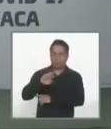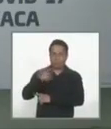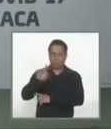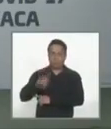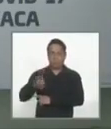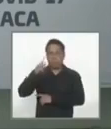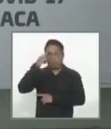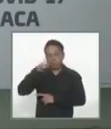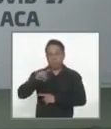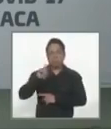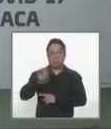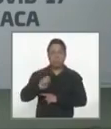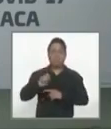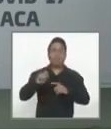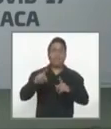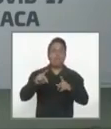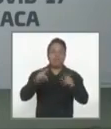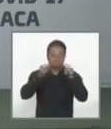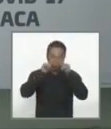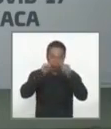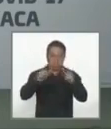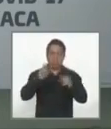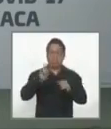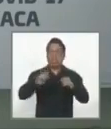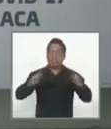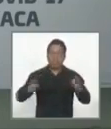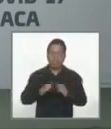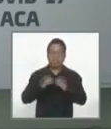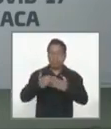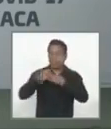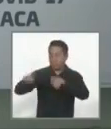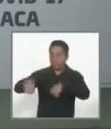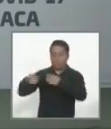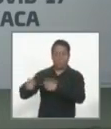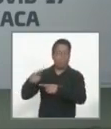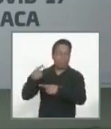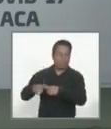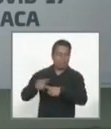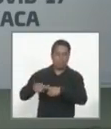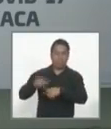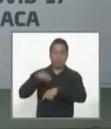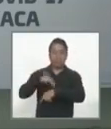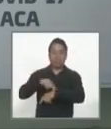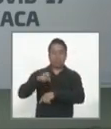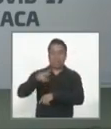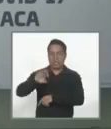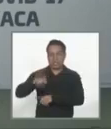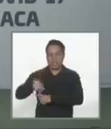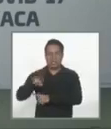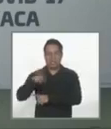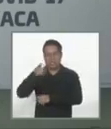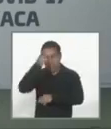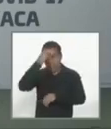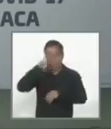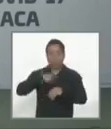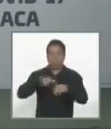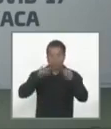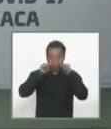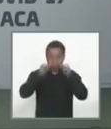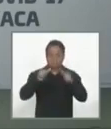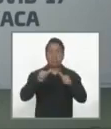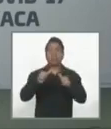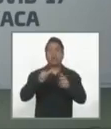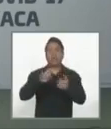en medicina de emergencias. Y sin más preámbulo, queremos ya ceder también la palabra al doctor Eric Azamar Cruz, director de atención médica